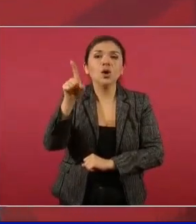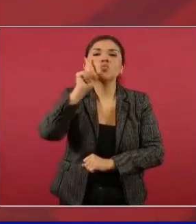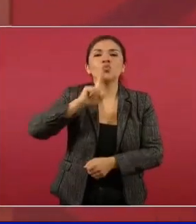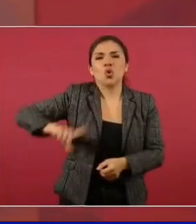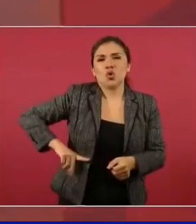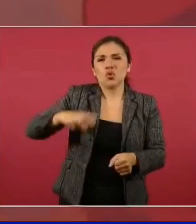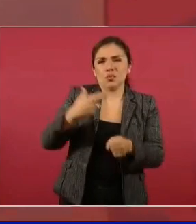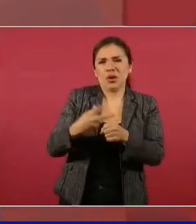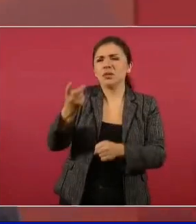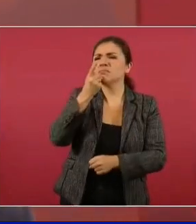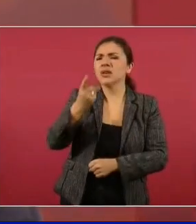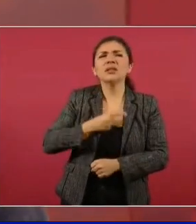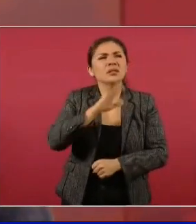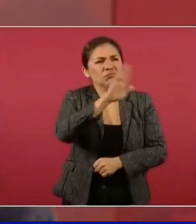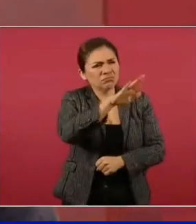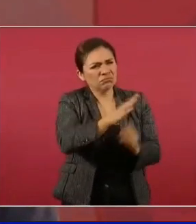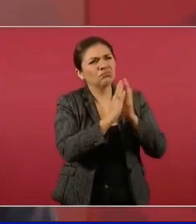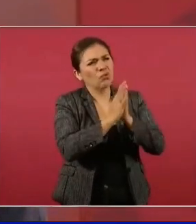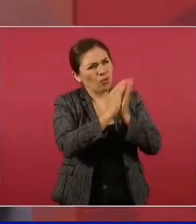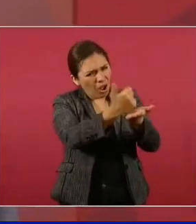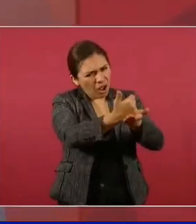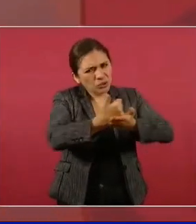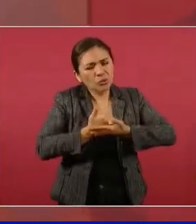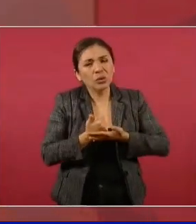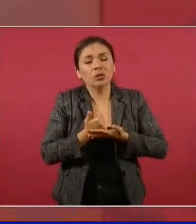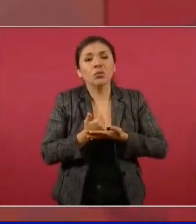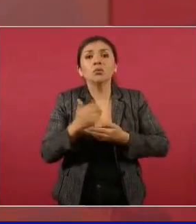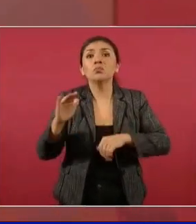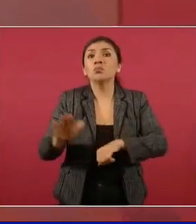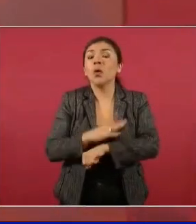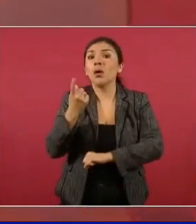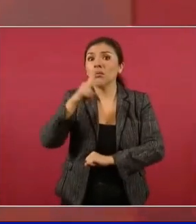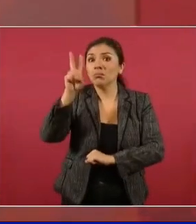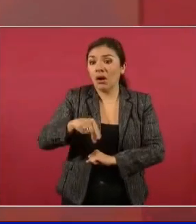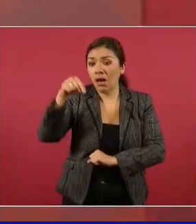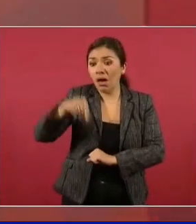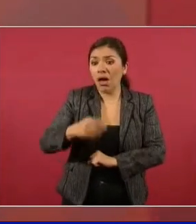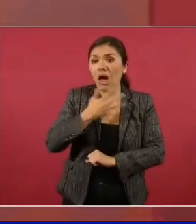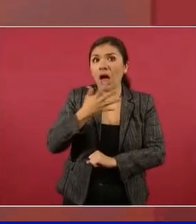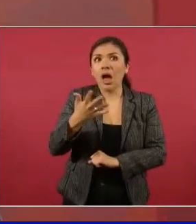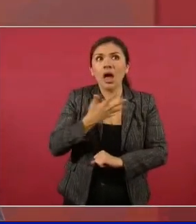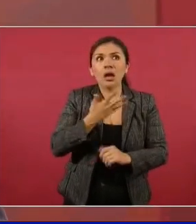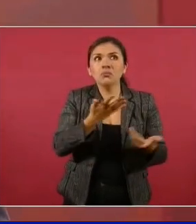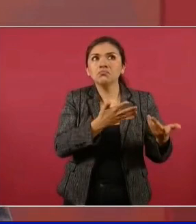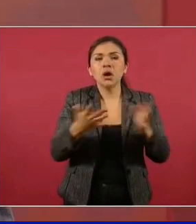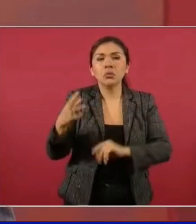gobernadora: ayúdenos, porque tenemos 25